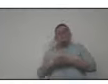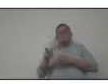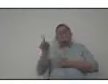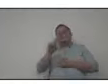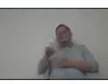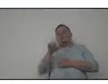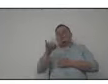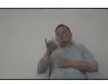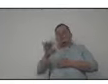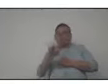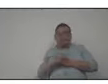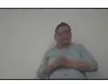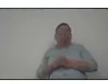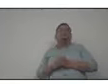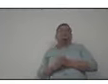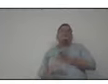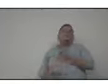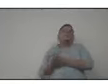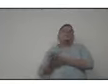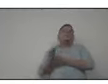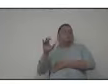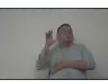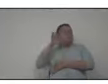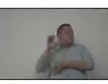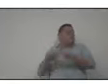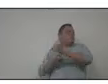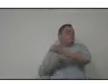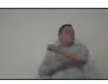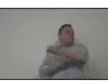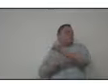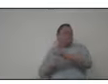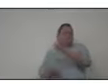en este momento aún todavía estamos fortaleciendo.